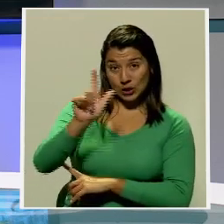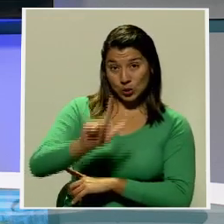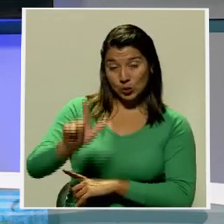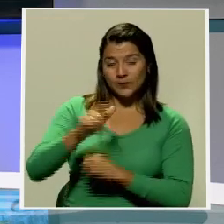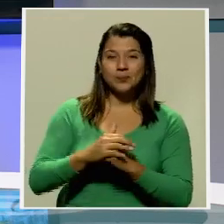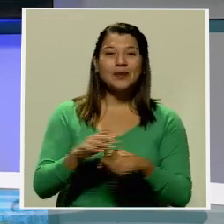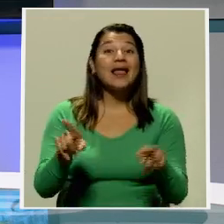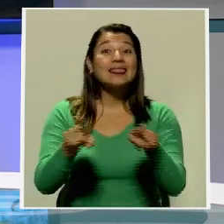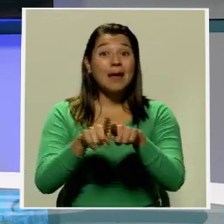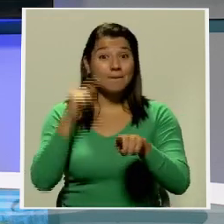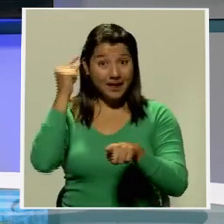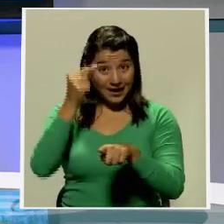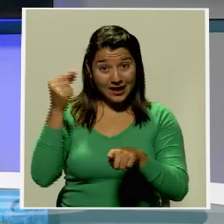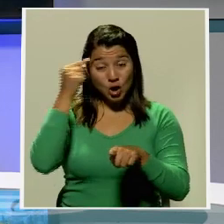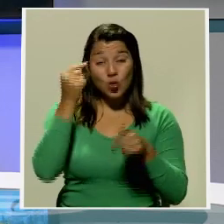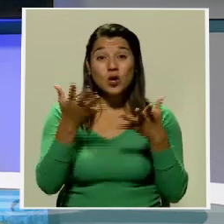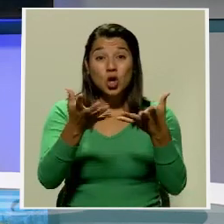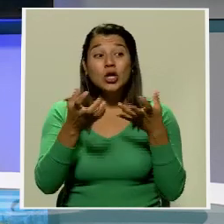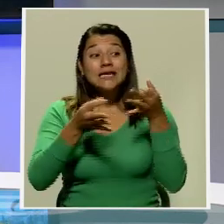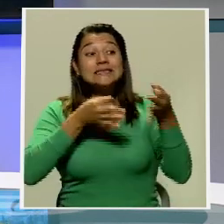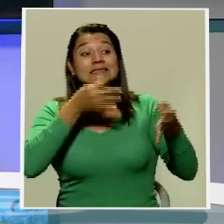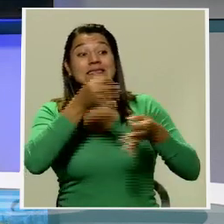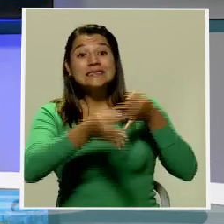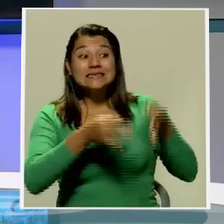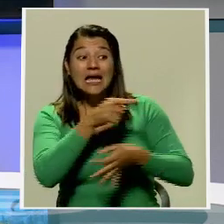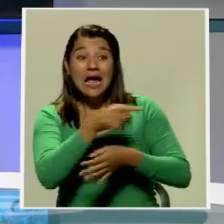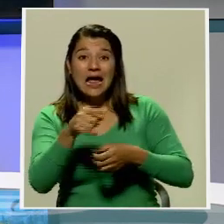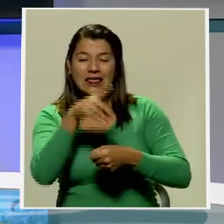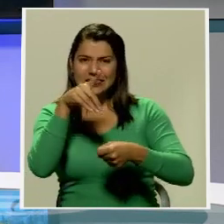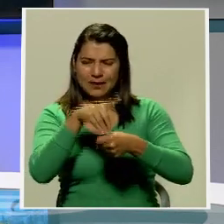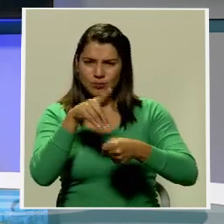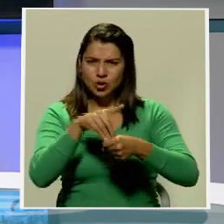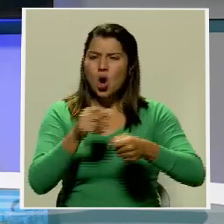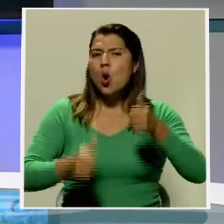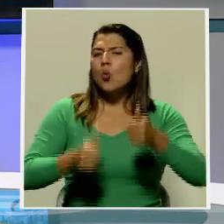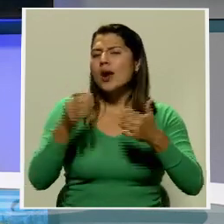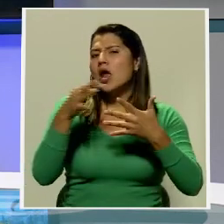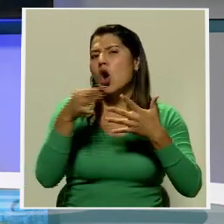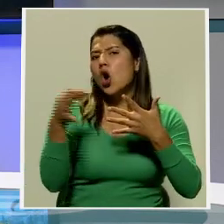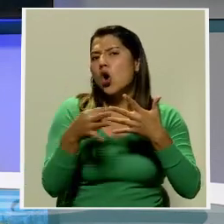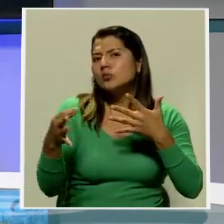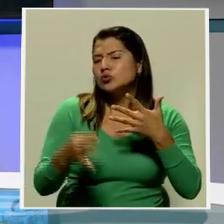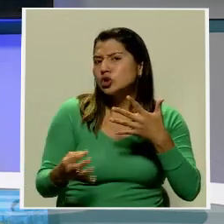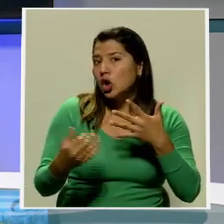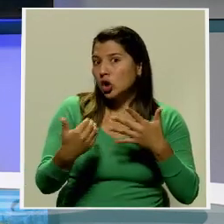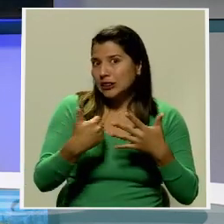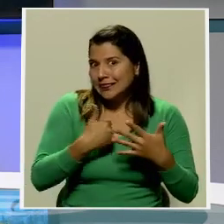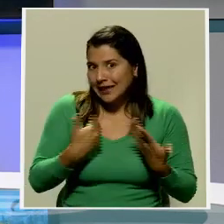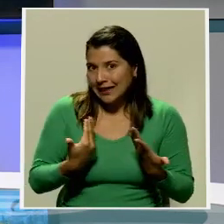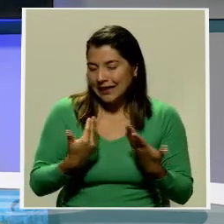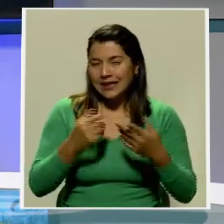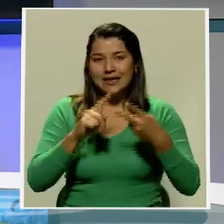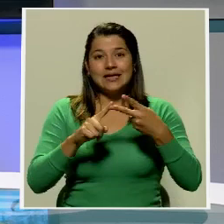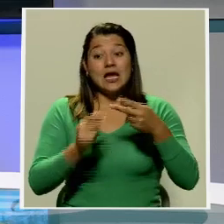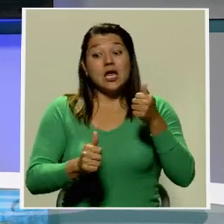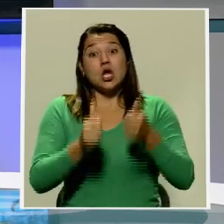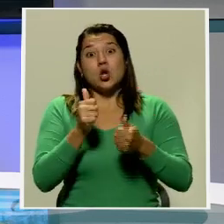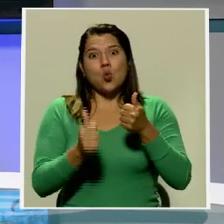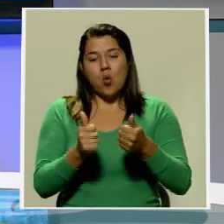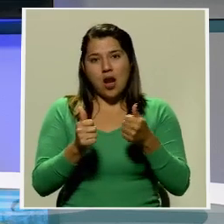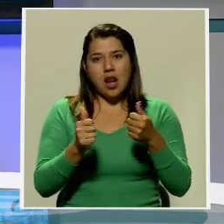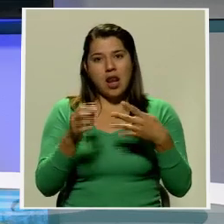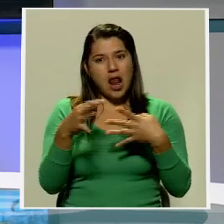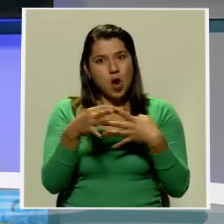gobierno quiso explicar a los legisladores y legisladoras qué opciones existen y cuál sería el camino para